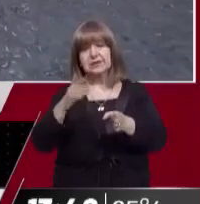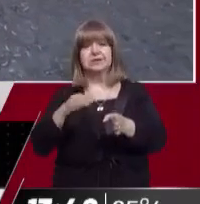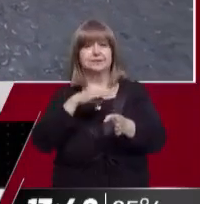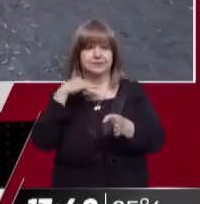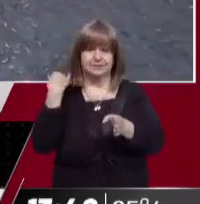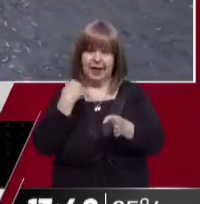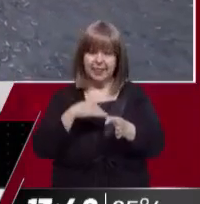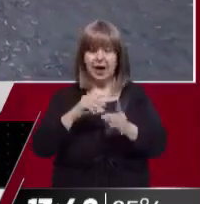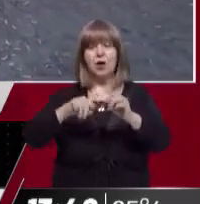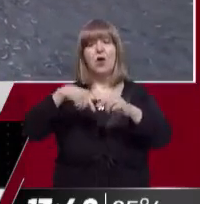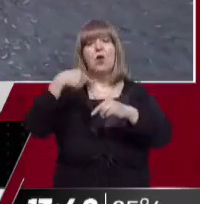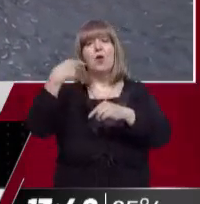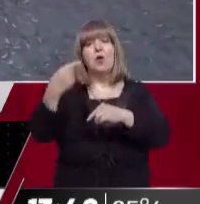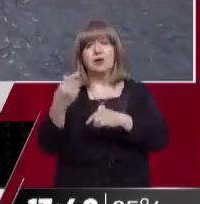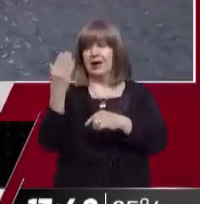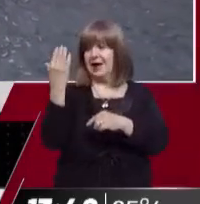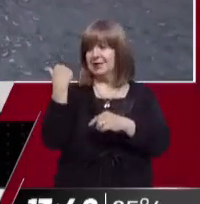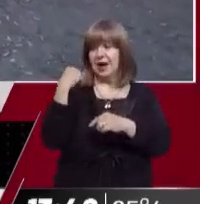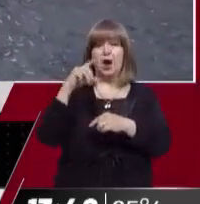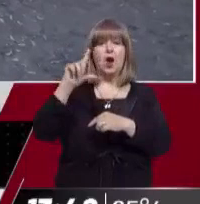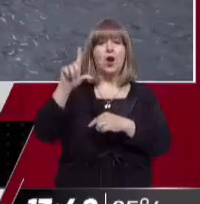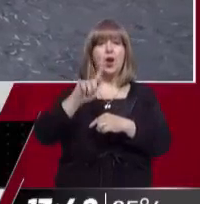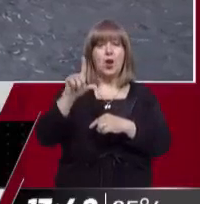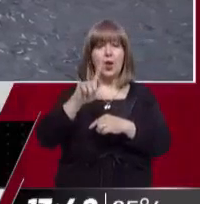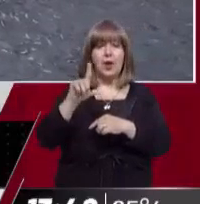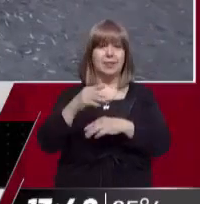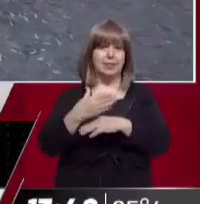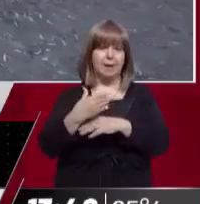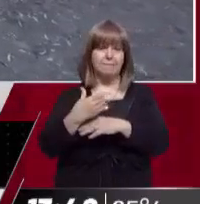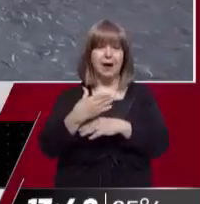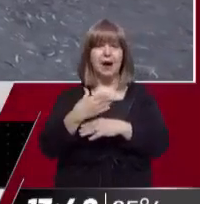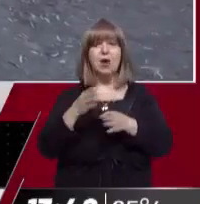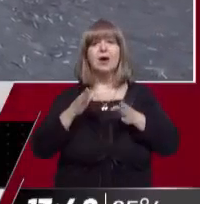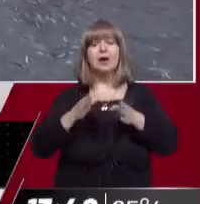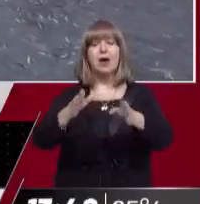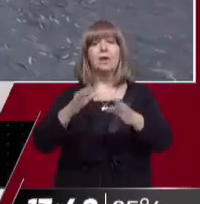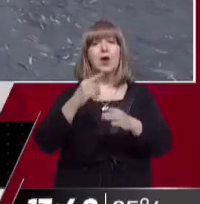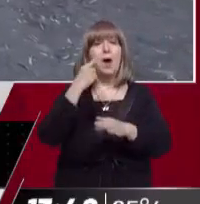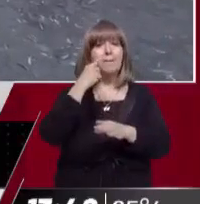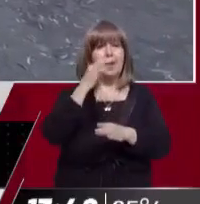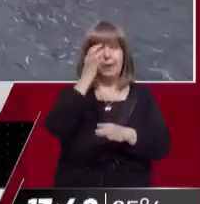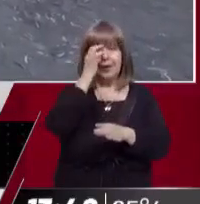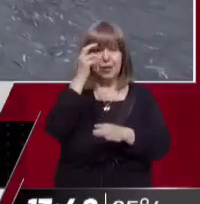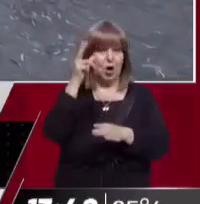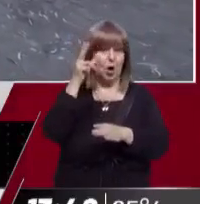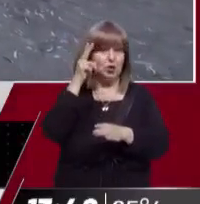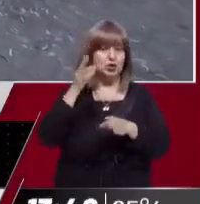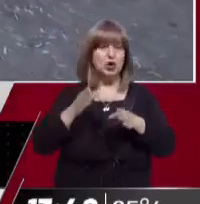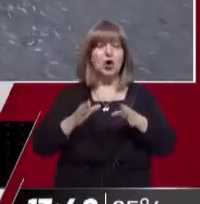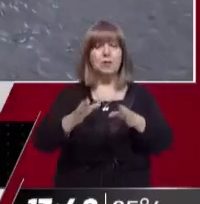ocurrió en las primeras horas de ayer lunes, cuando en el kilómetro 1028 de la ruta provincial